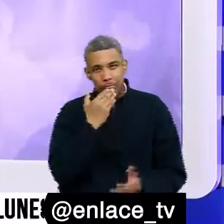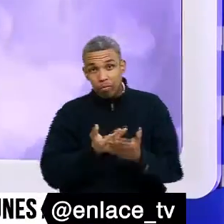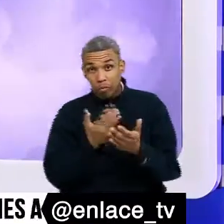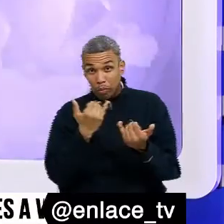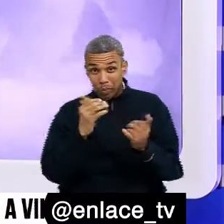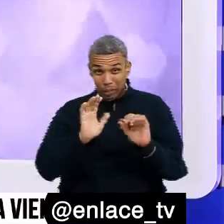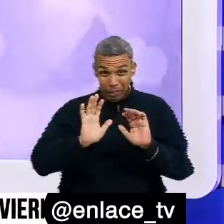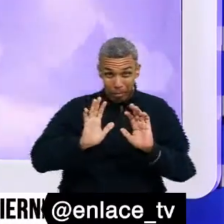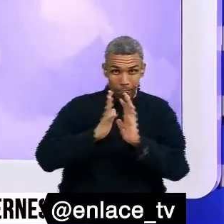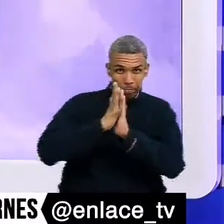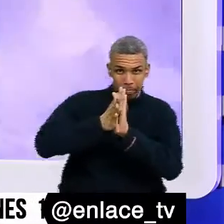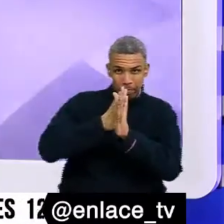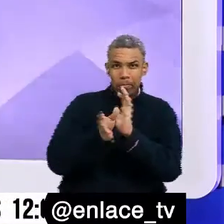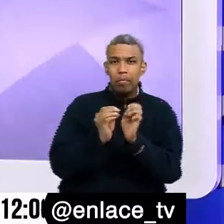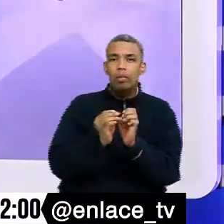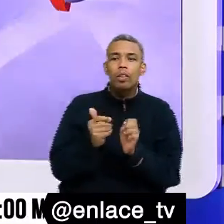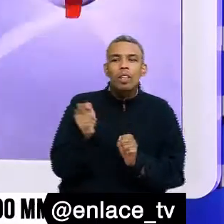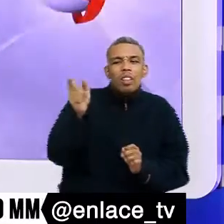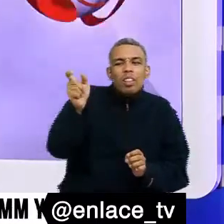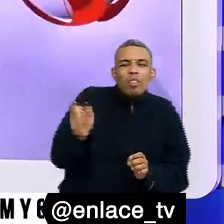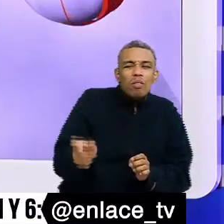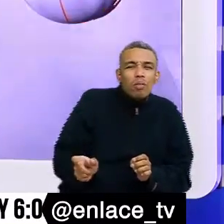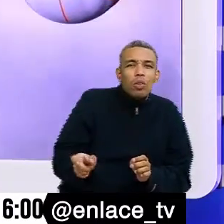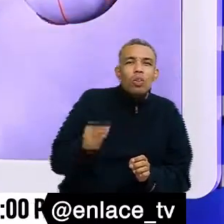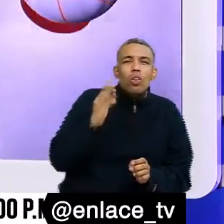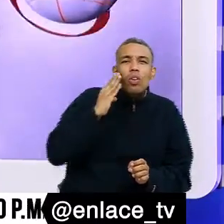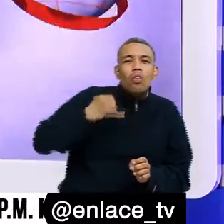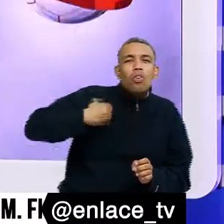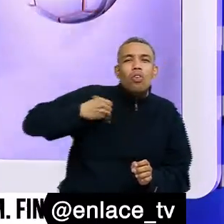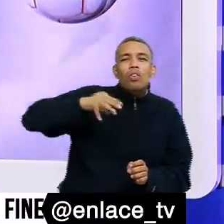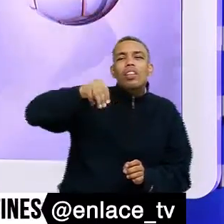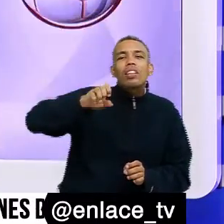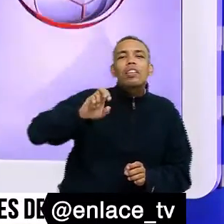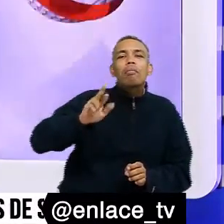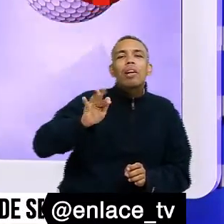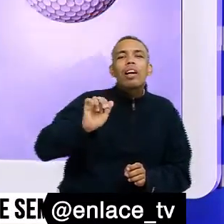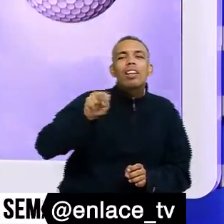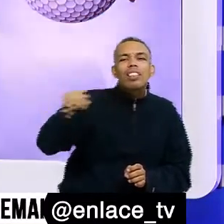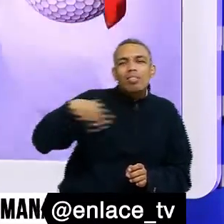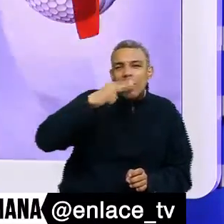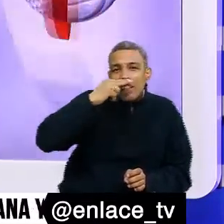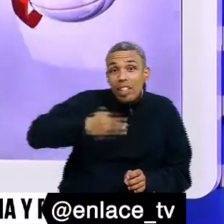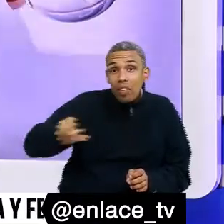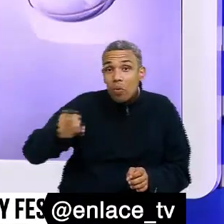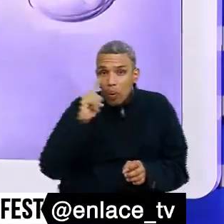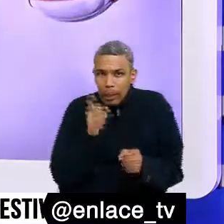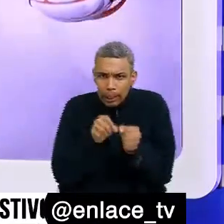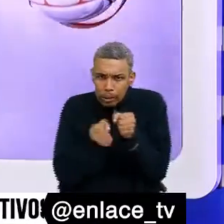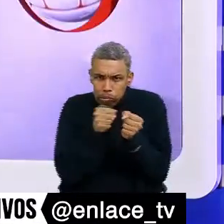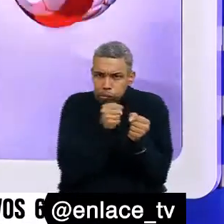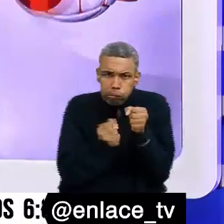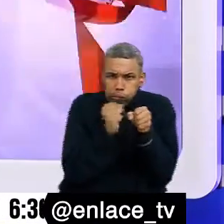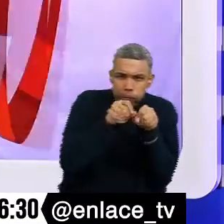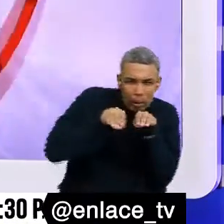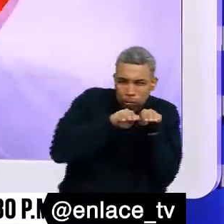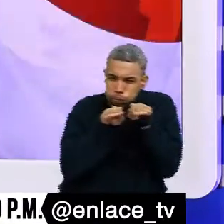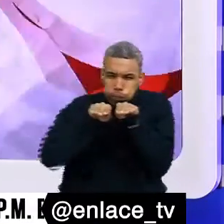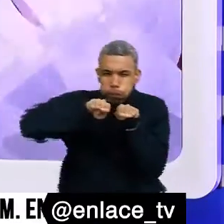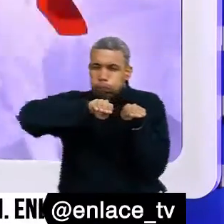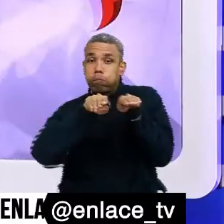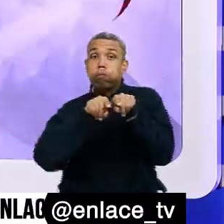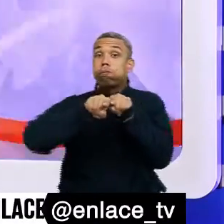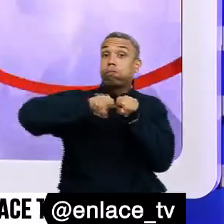nuevo se destaca el piloto barranqueño de Cars, Martín Ramírez. Ganó en una válida más del campeonato X30 en Neiva.